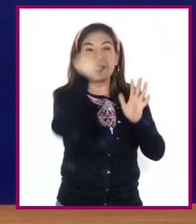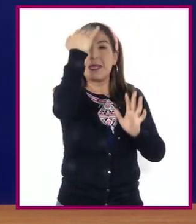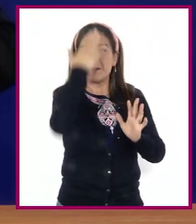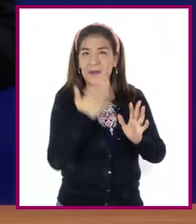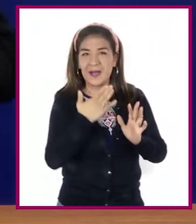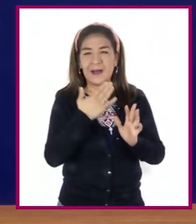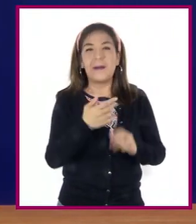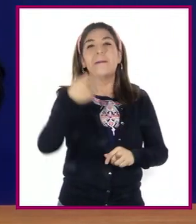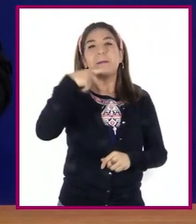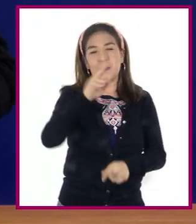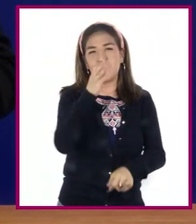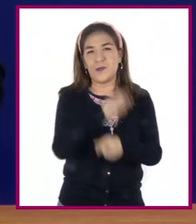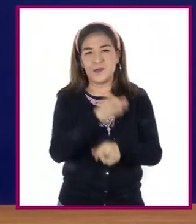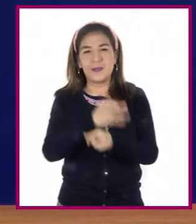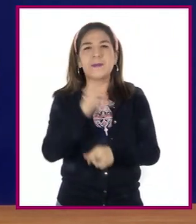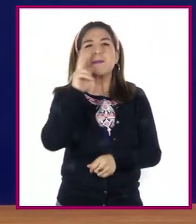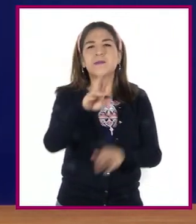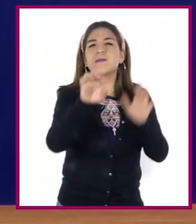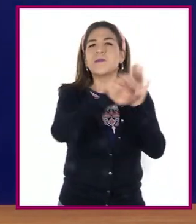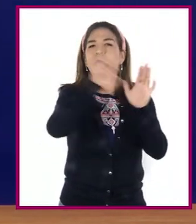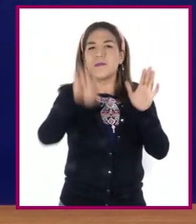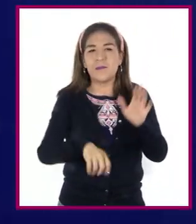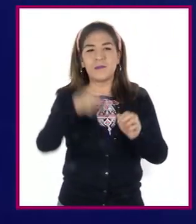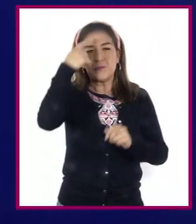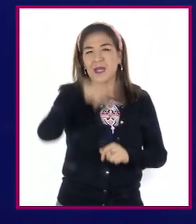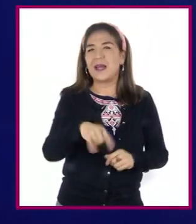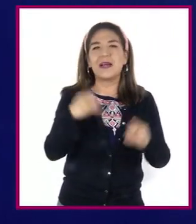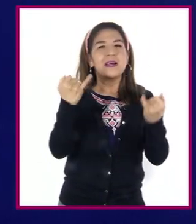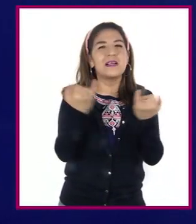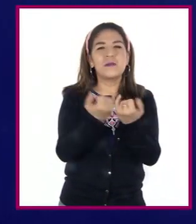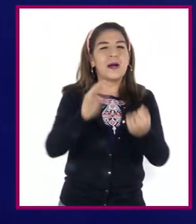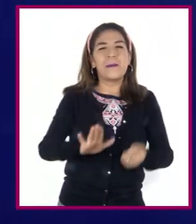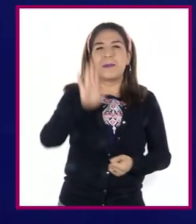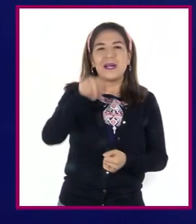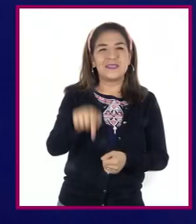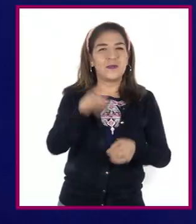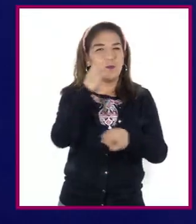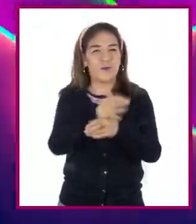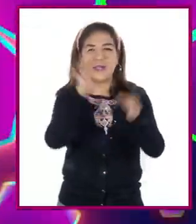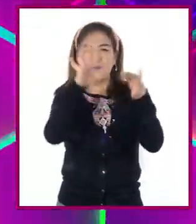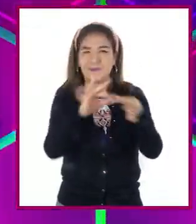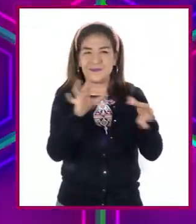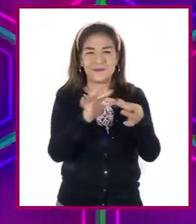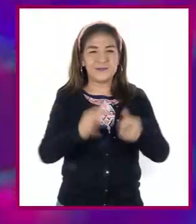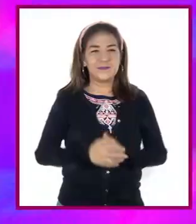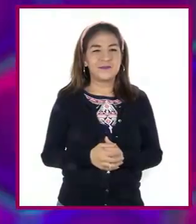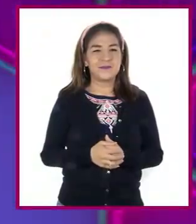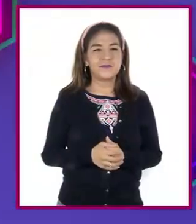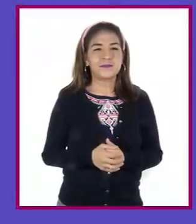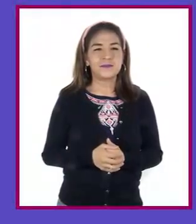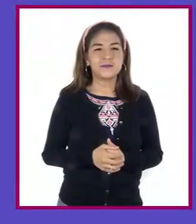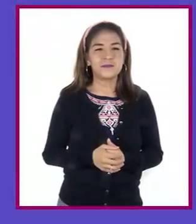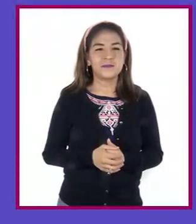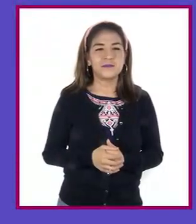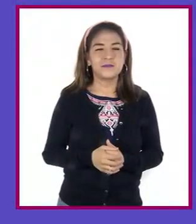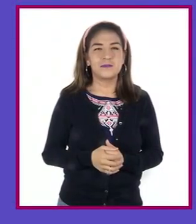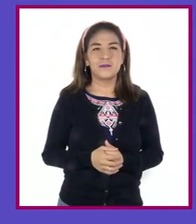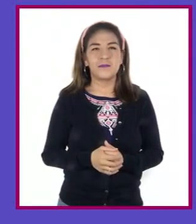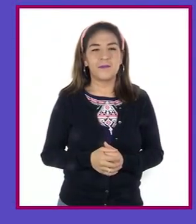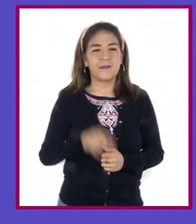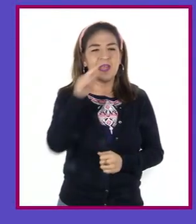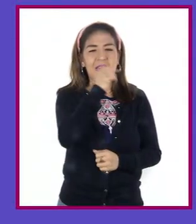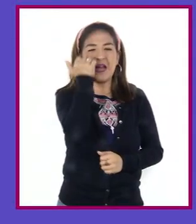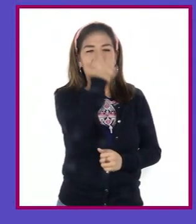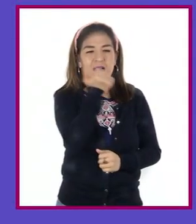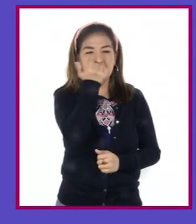Pero antes, vamos a ver un ejemplo más parecido a lo que estamos hablando ahora. El alumno Luis